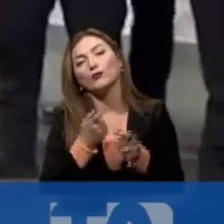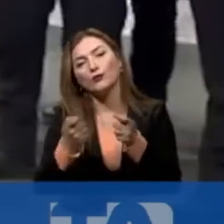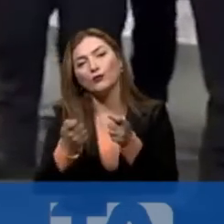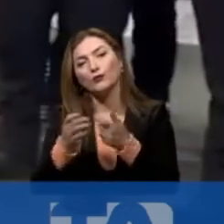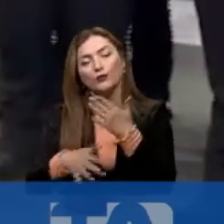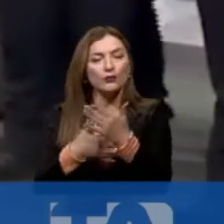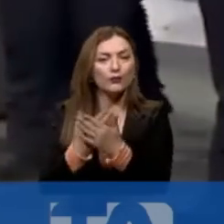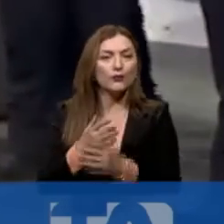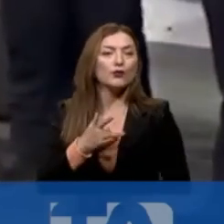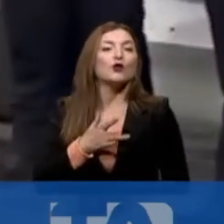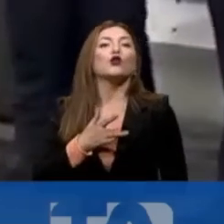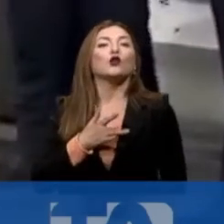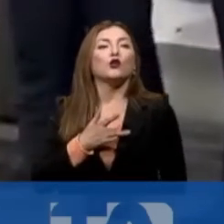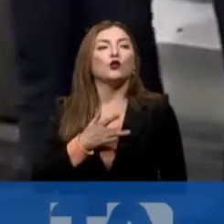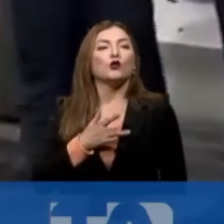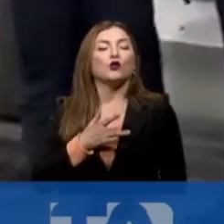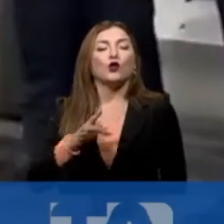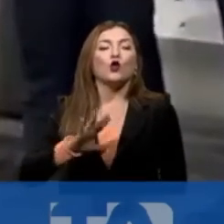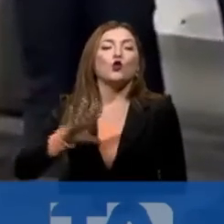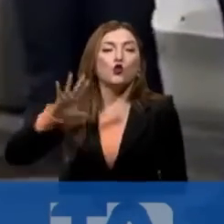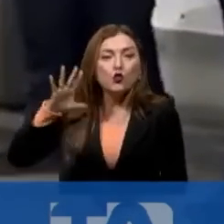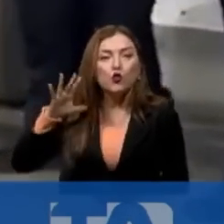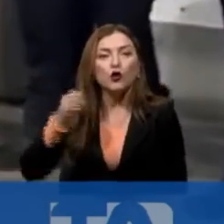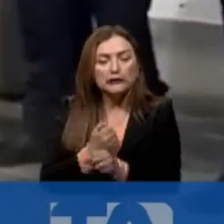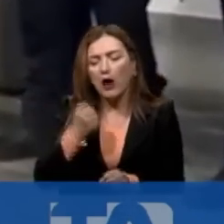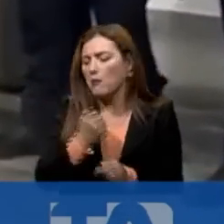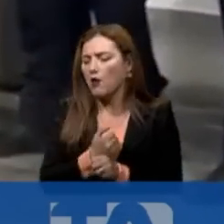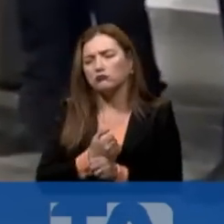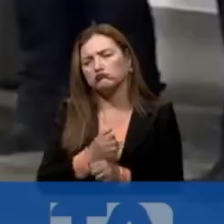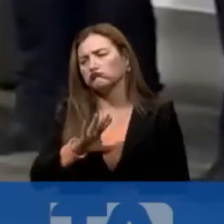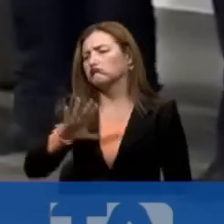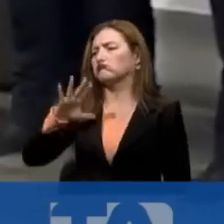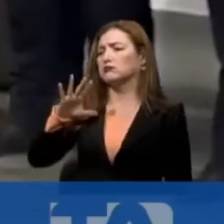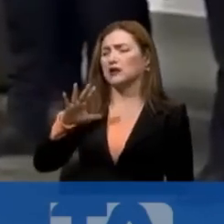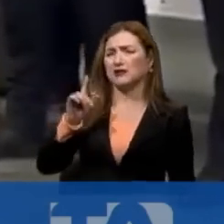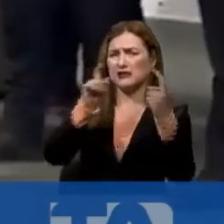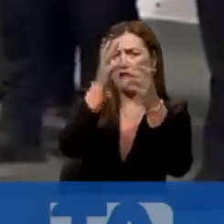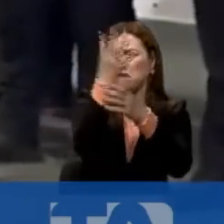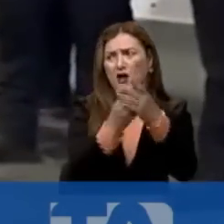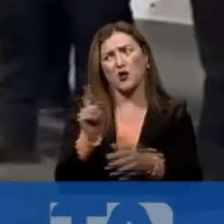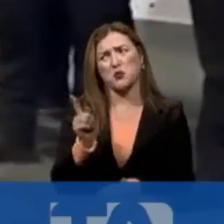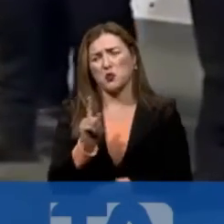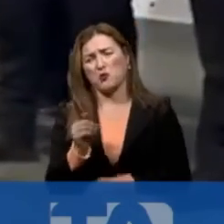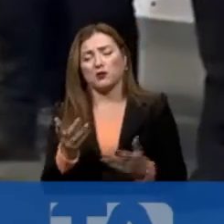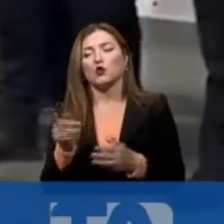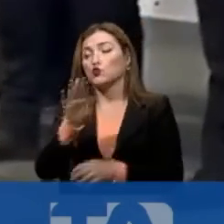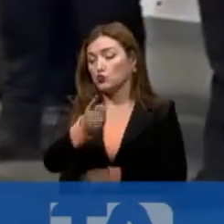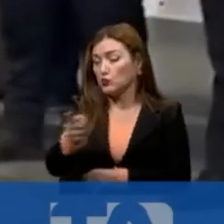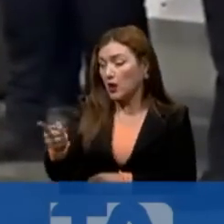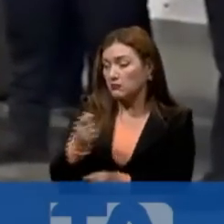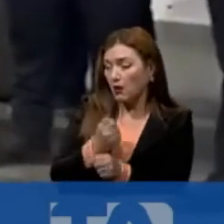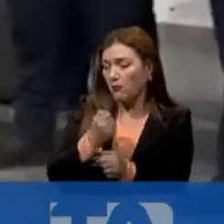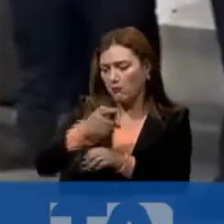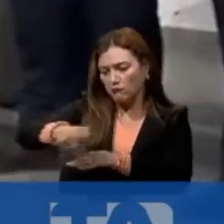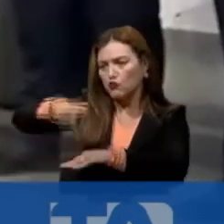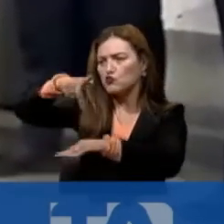ustedes, me siento extremadamente orgulloso de lo que hemos hecho el día de hoy. No debía haber pasado, pero el trabajo que han hecho, el